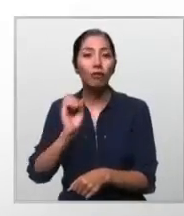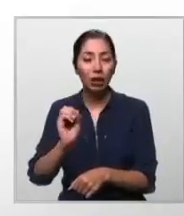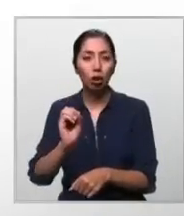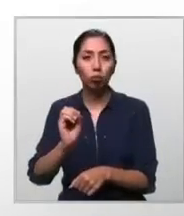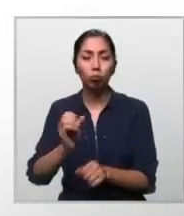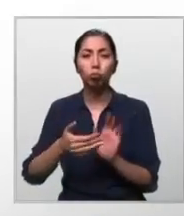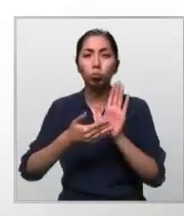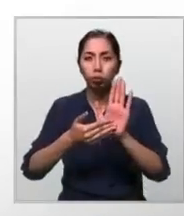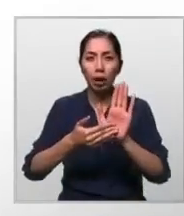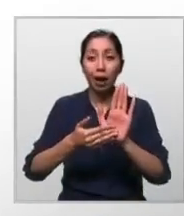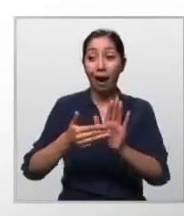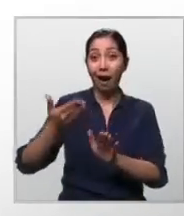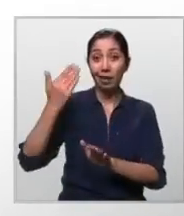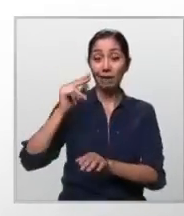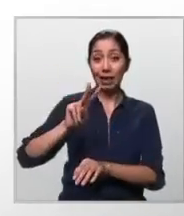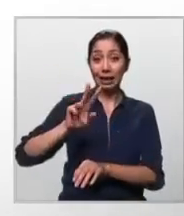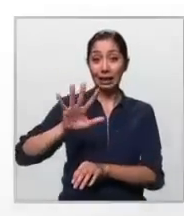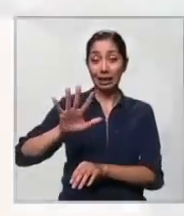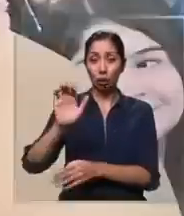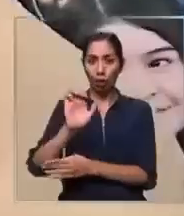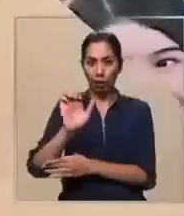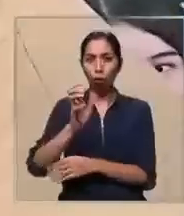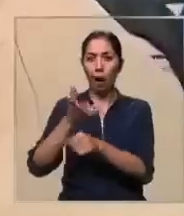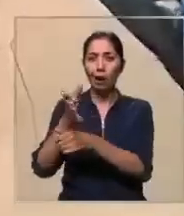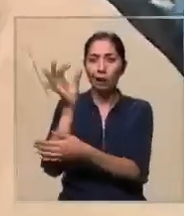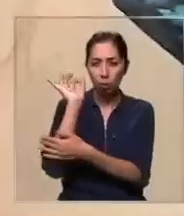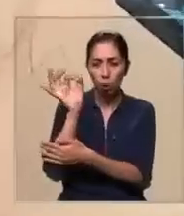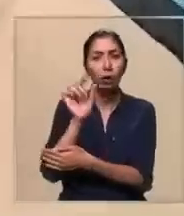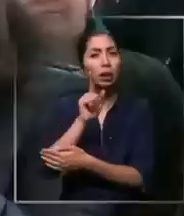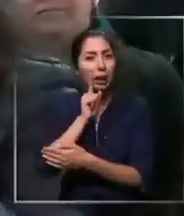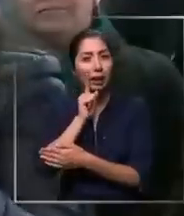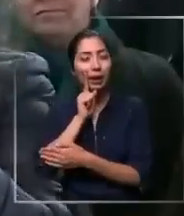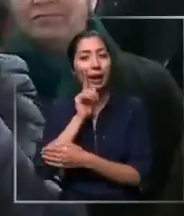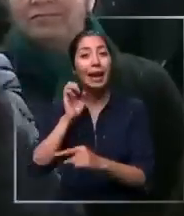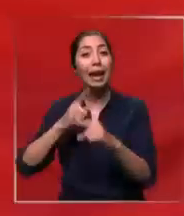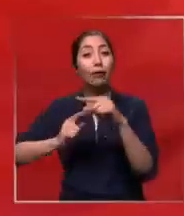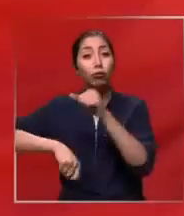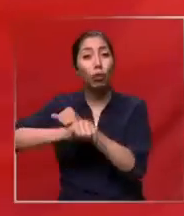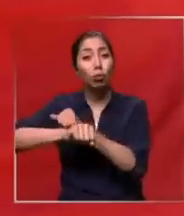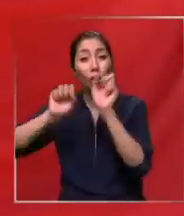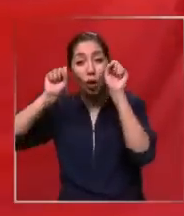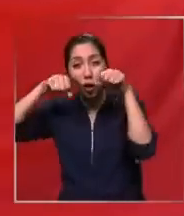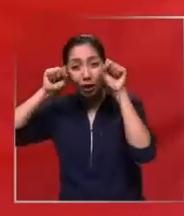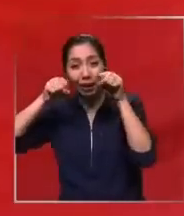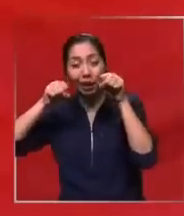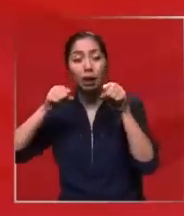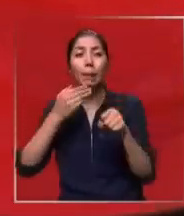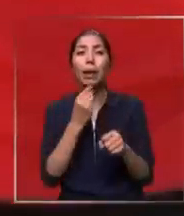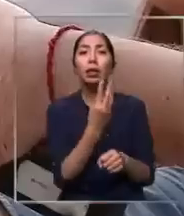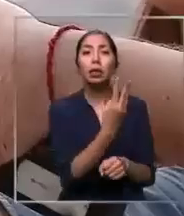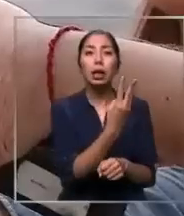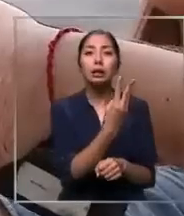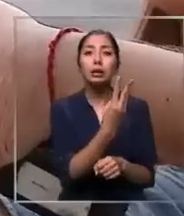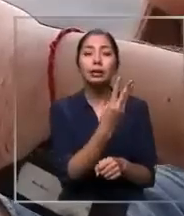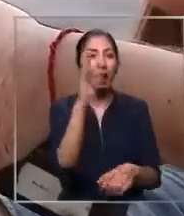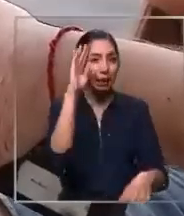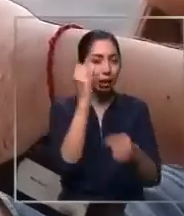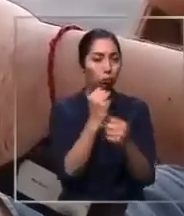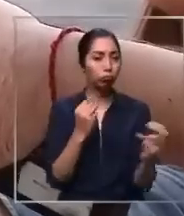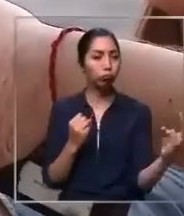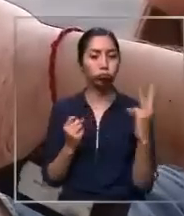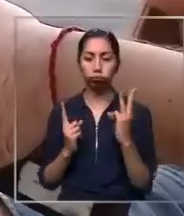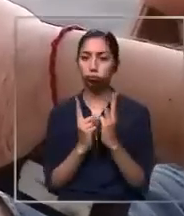el pasado 25 de enero entre el exjugador profesional Jorge Valdivia y tres altos mandos de la institución. En este caso, señalar